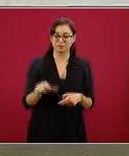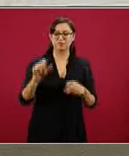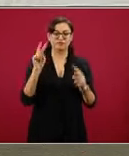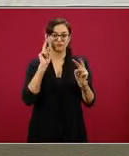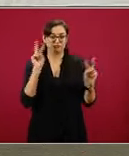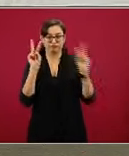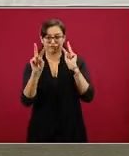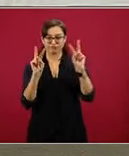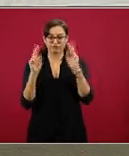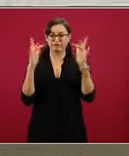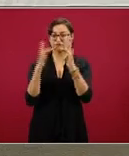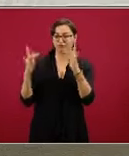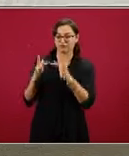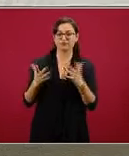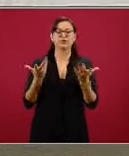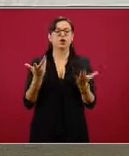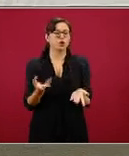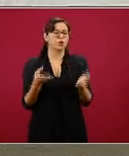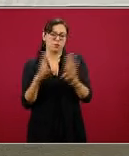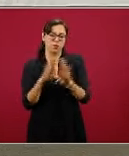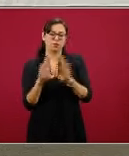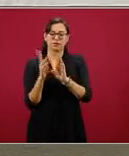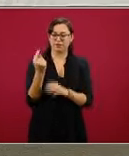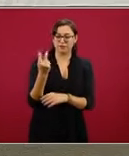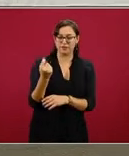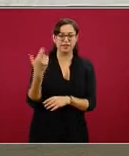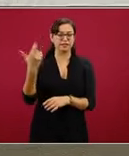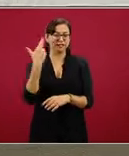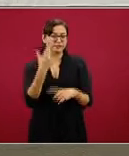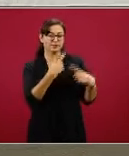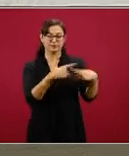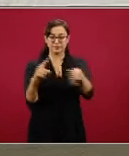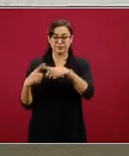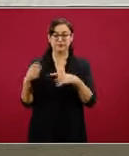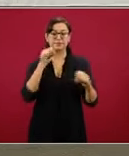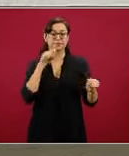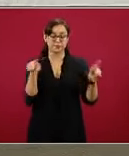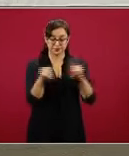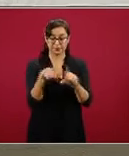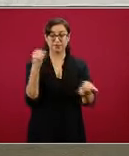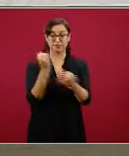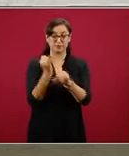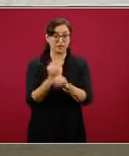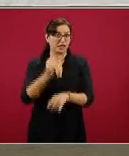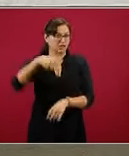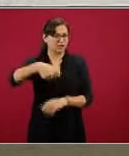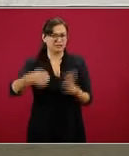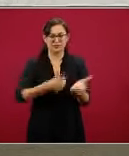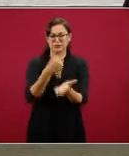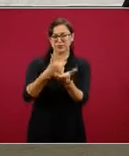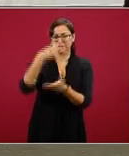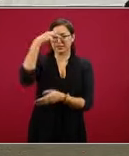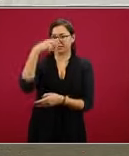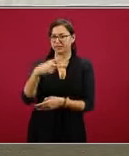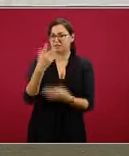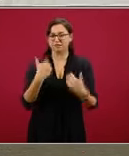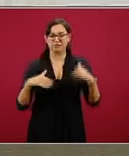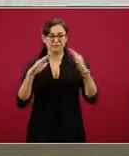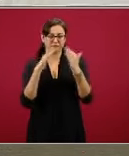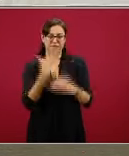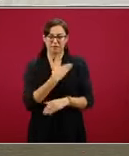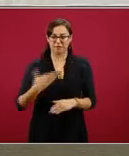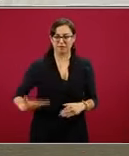los diferentes medios de comunicación y redes sociales. Estamos en la Ciudad de México, el Palacio